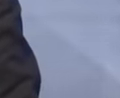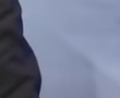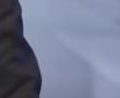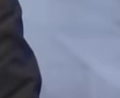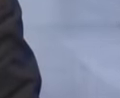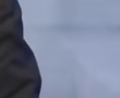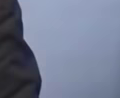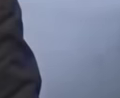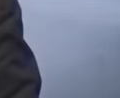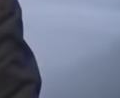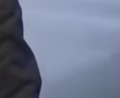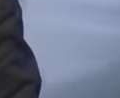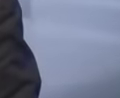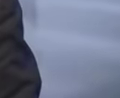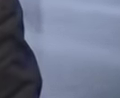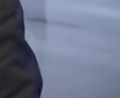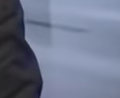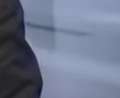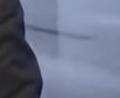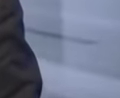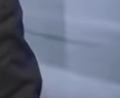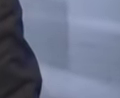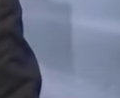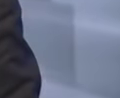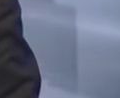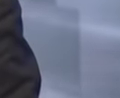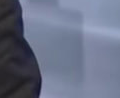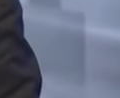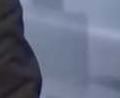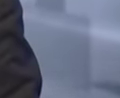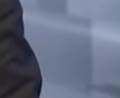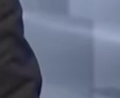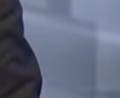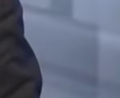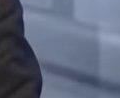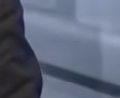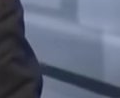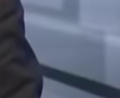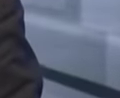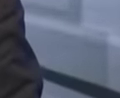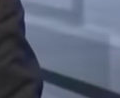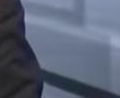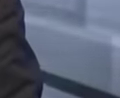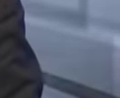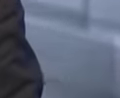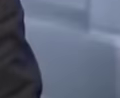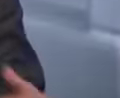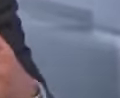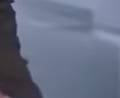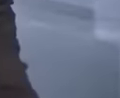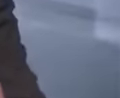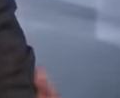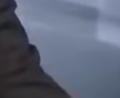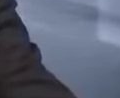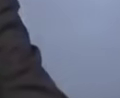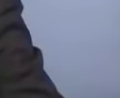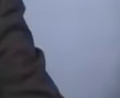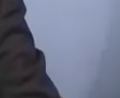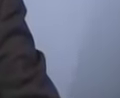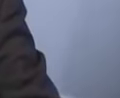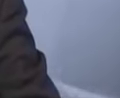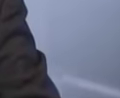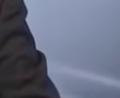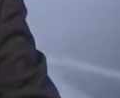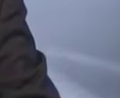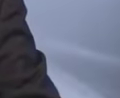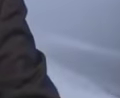la confianza de contestarnos el teléfono. Supongo que no son momentos fáciles, sobre todo porque de manera sorpresiva se expuso